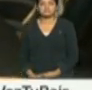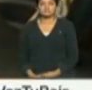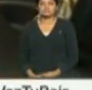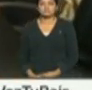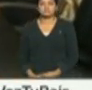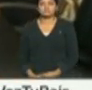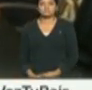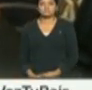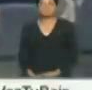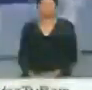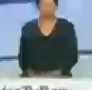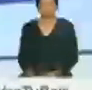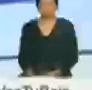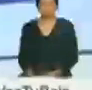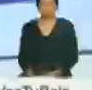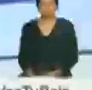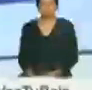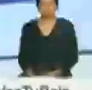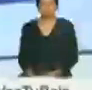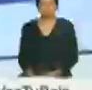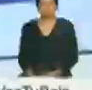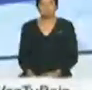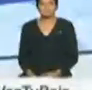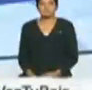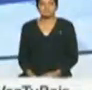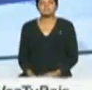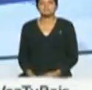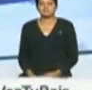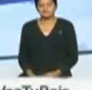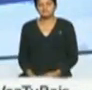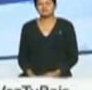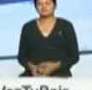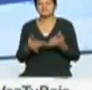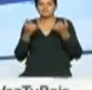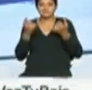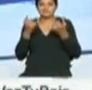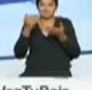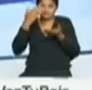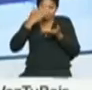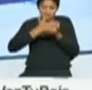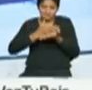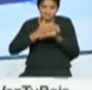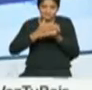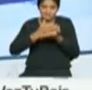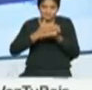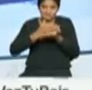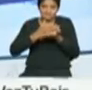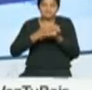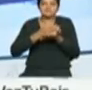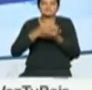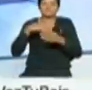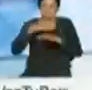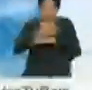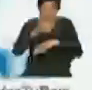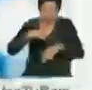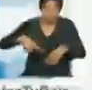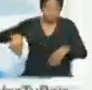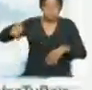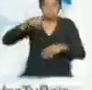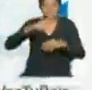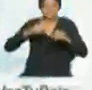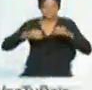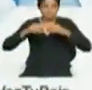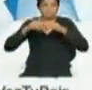Pavón, Noticiero Ciudadano. Amigos, es tiempo de hacer una primera pausa en esta mañana, pero al regresar le contaremos